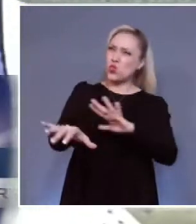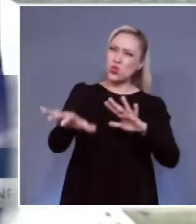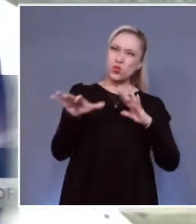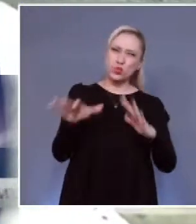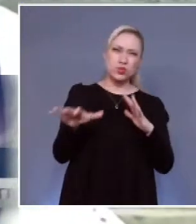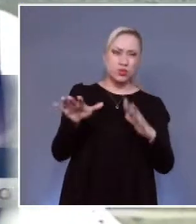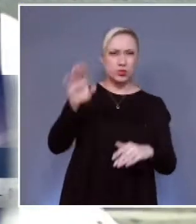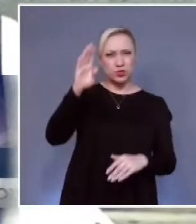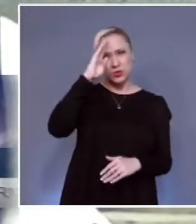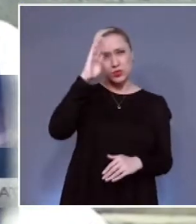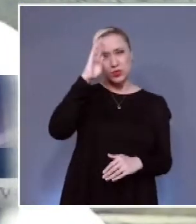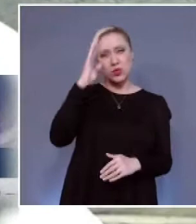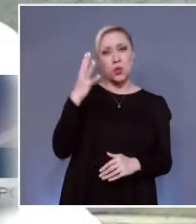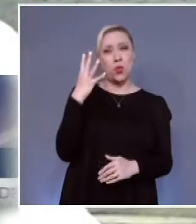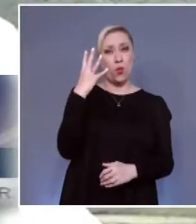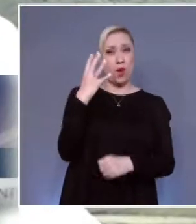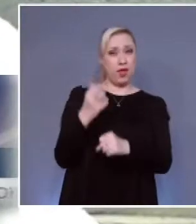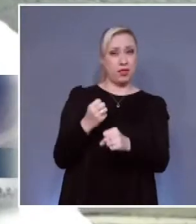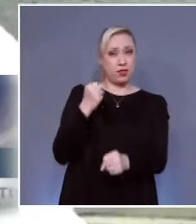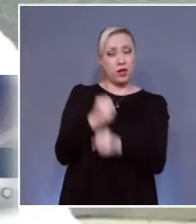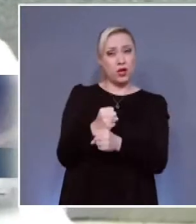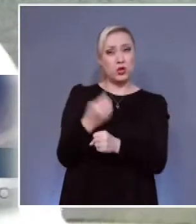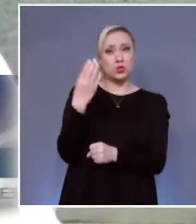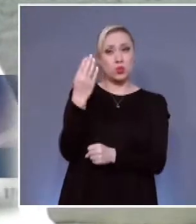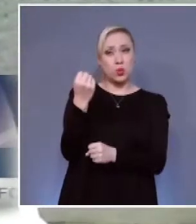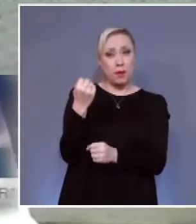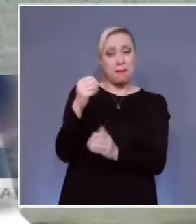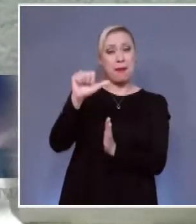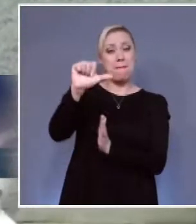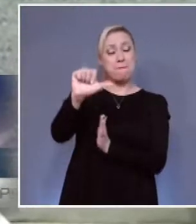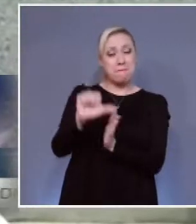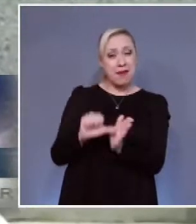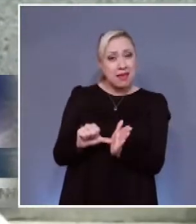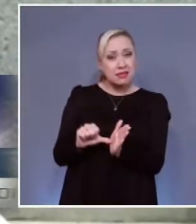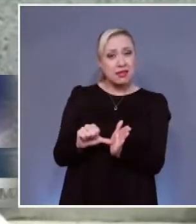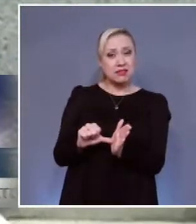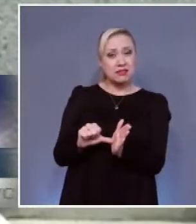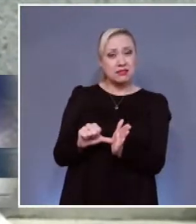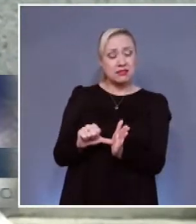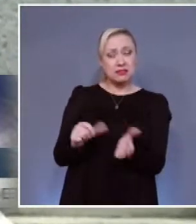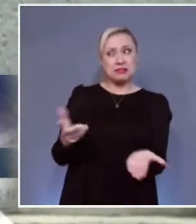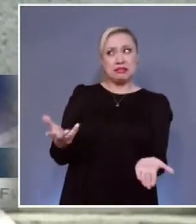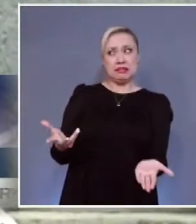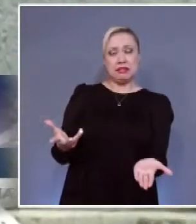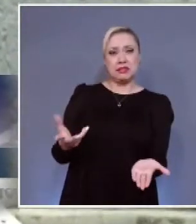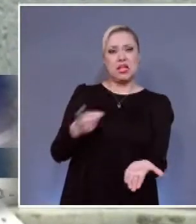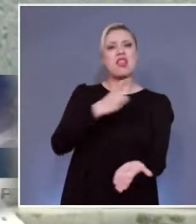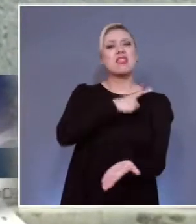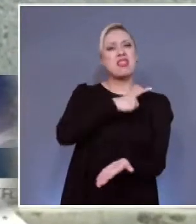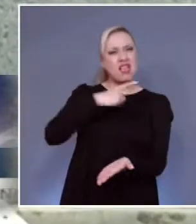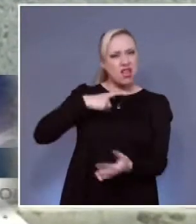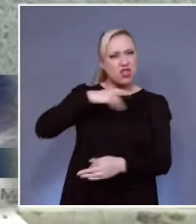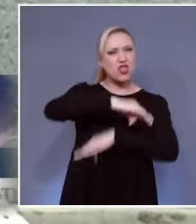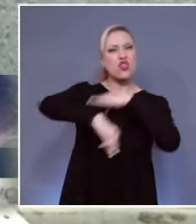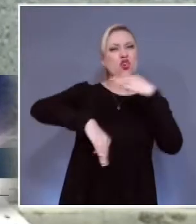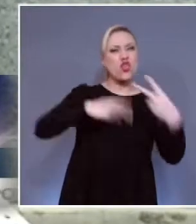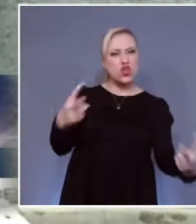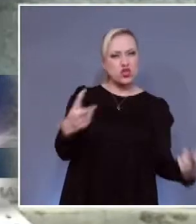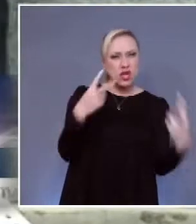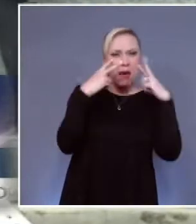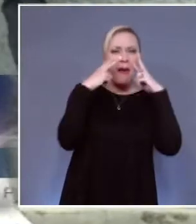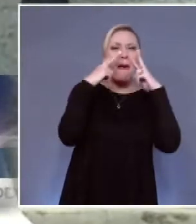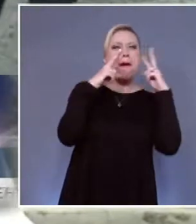más de 4 años, 4 años, 9 meses. Este tipo de casos tienen que hacernos pensar en el país